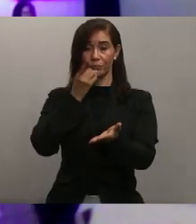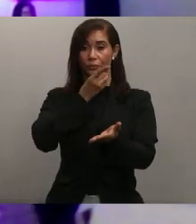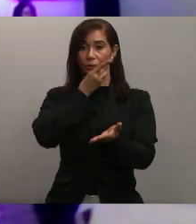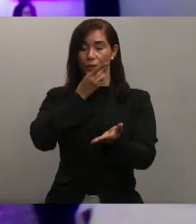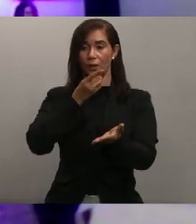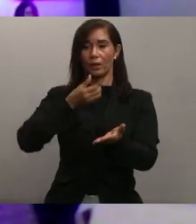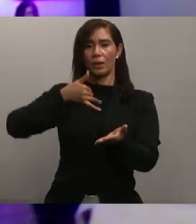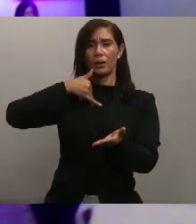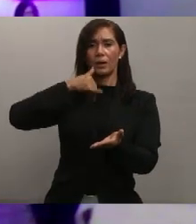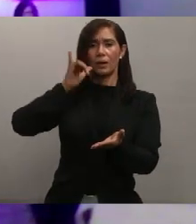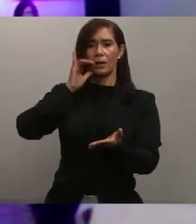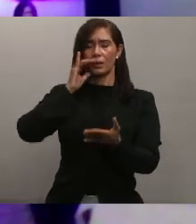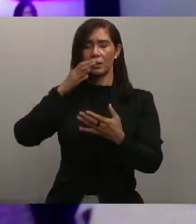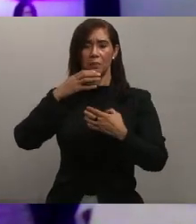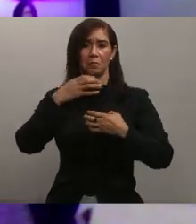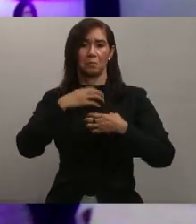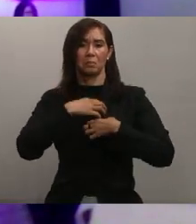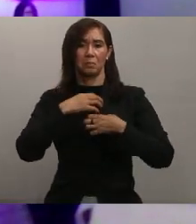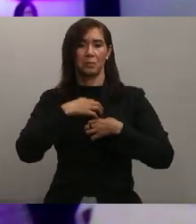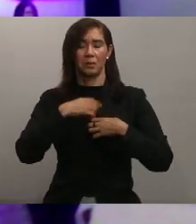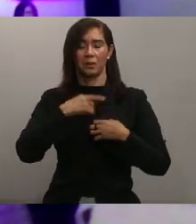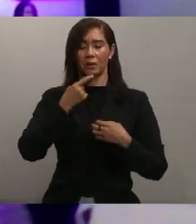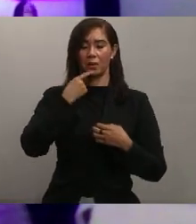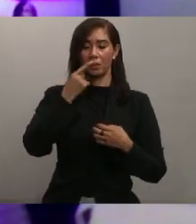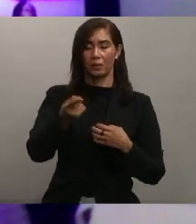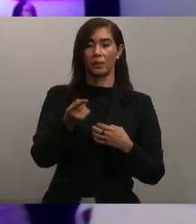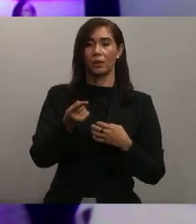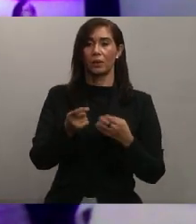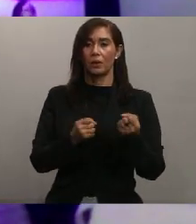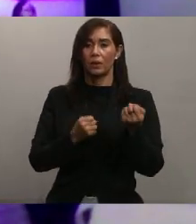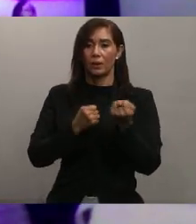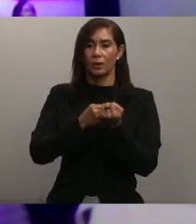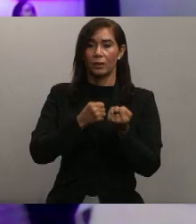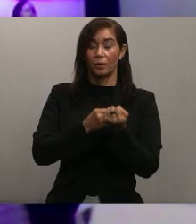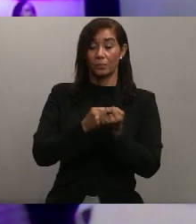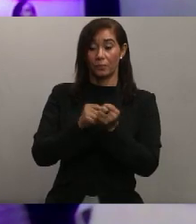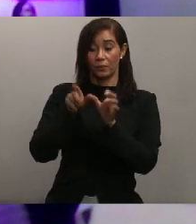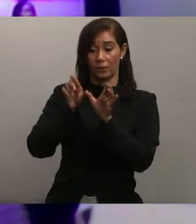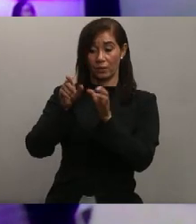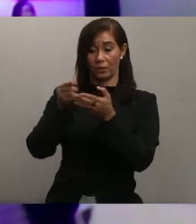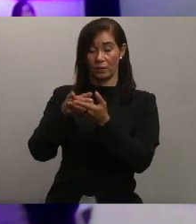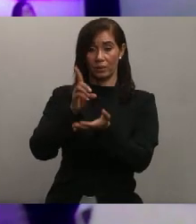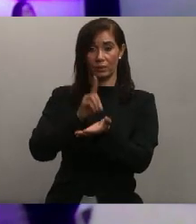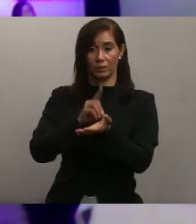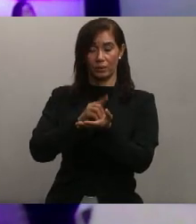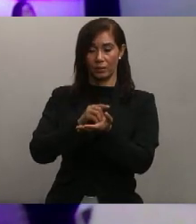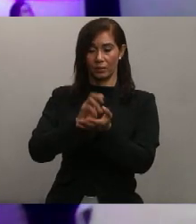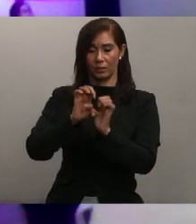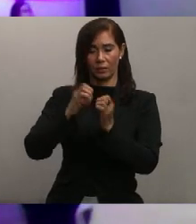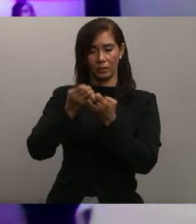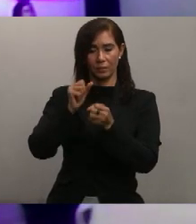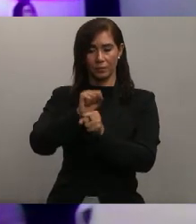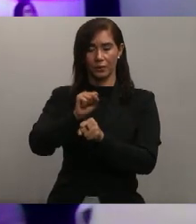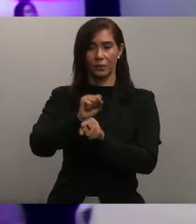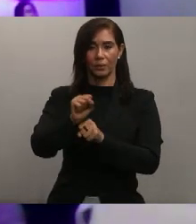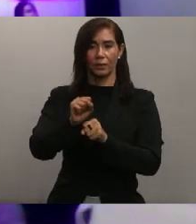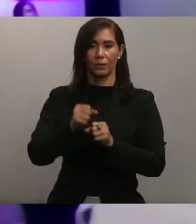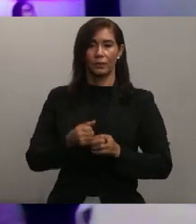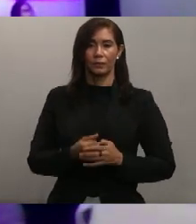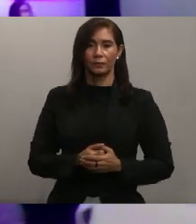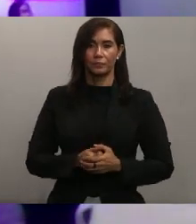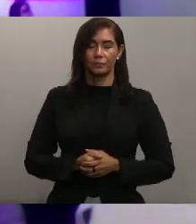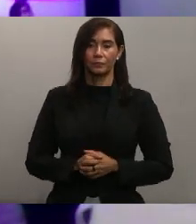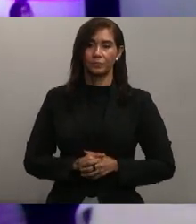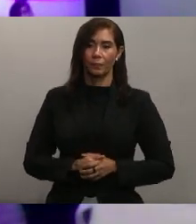sus agremiados en caso de demandas por aplicación de tratamientos contra el COVID-19, refiriéndose a las autorizaciones y